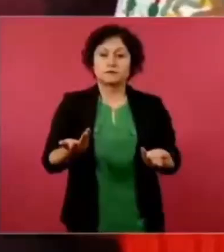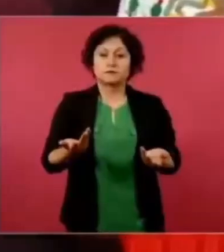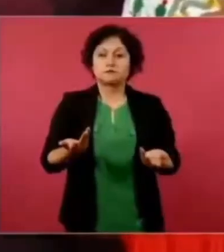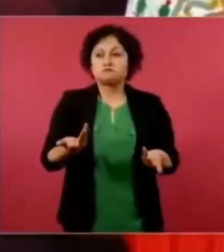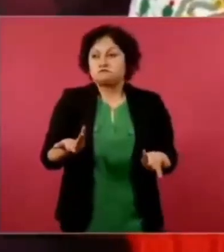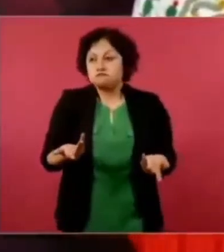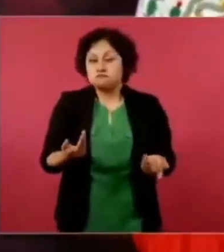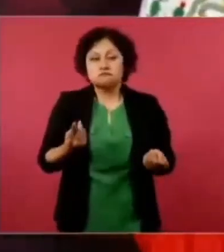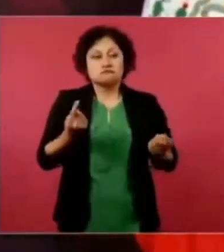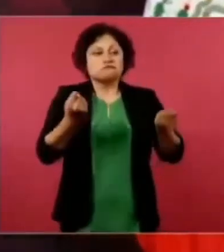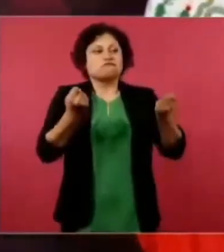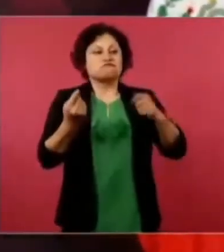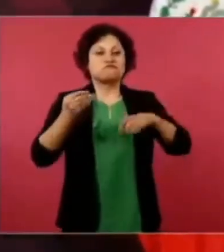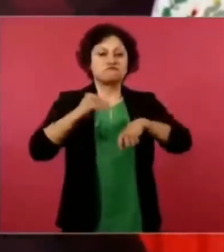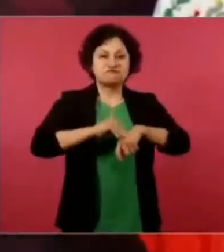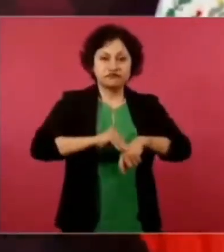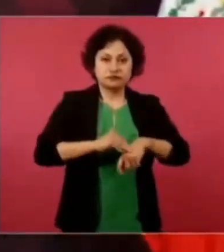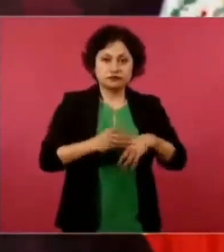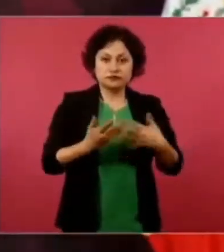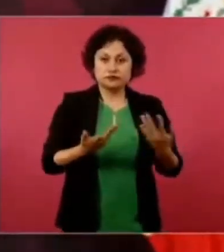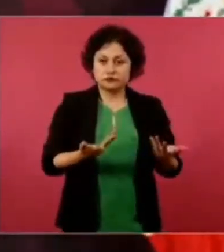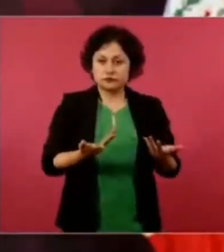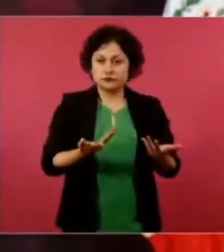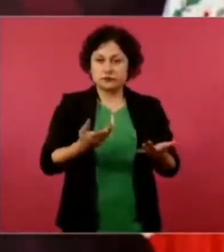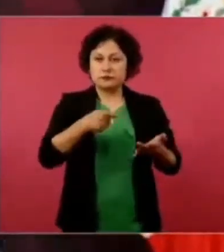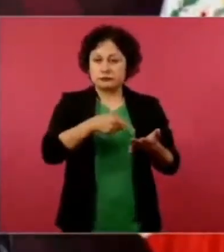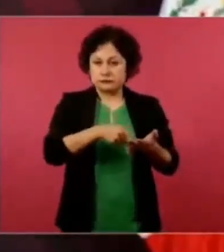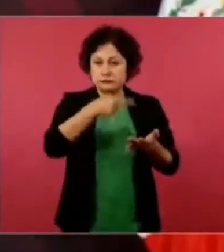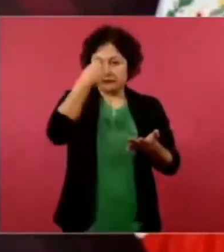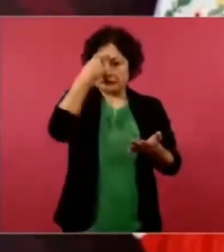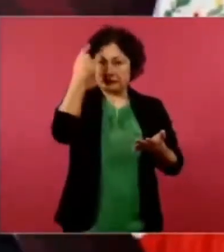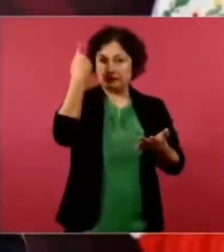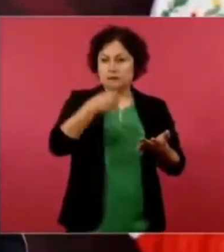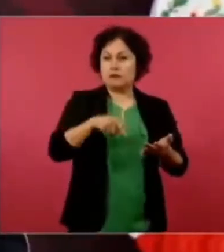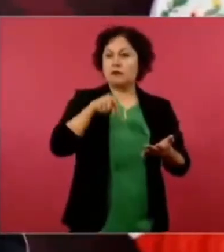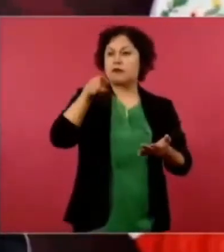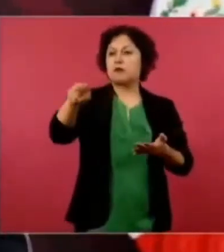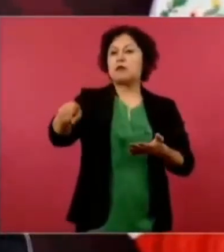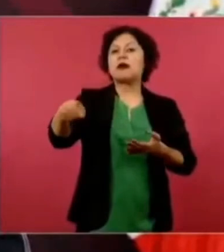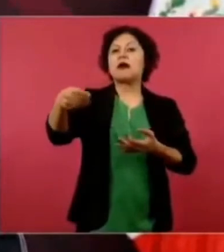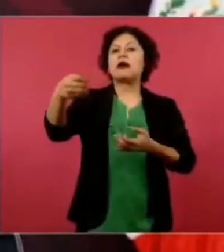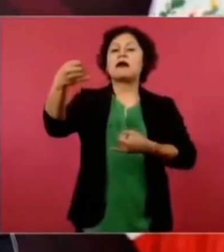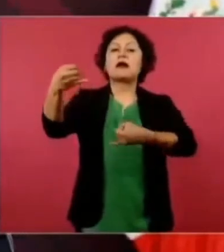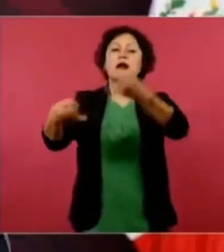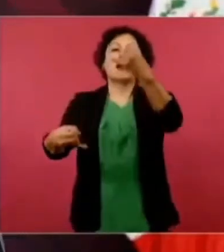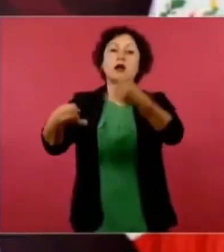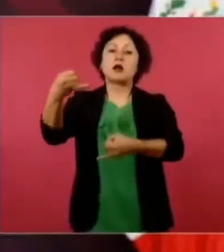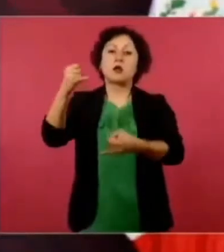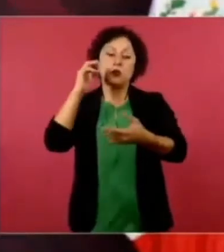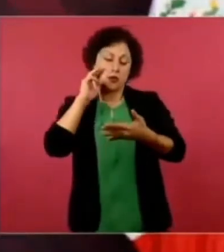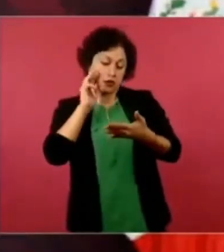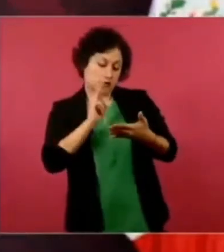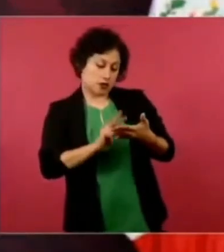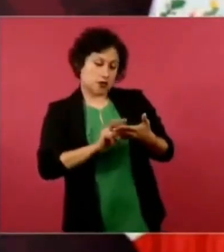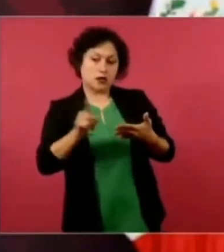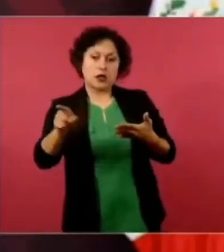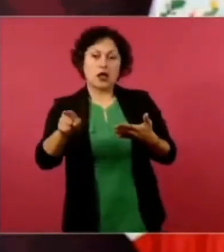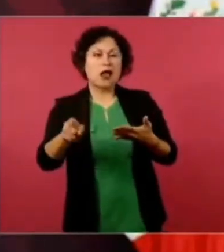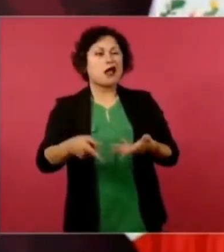deliberada para que un juez deje en libertad a un